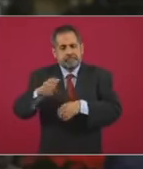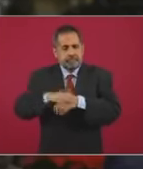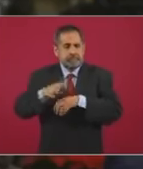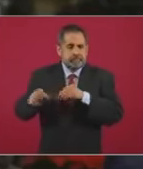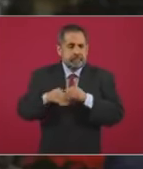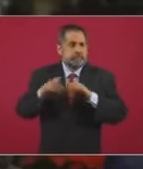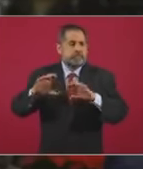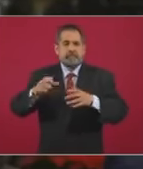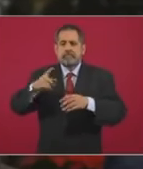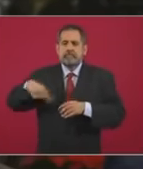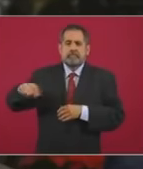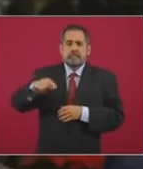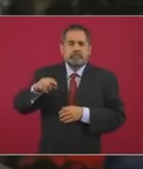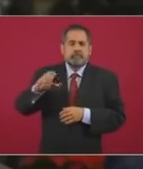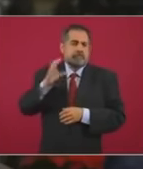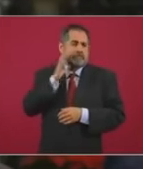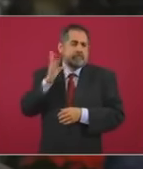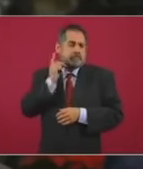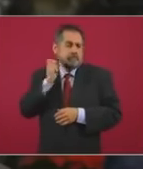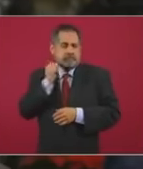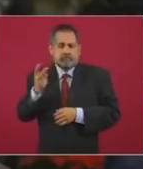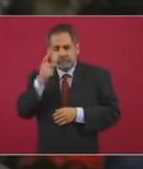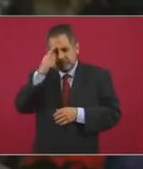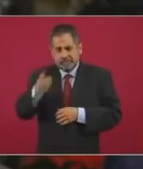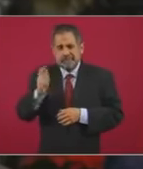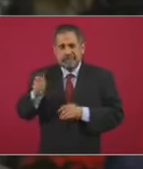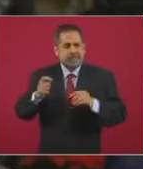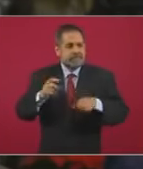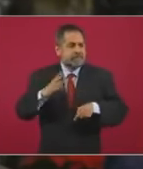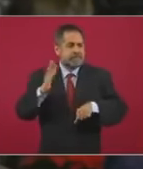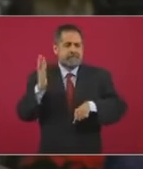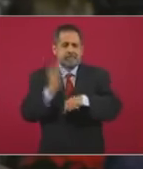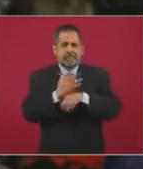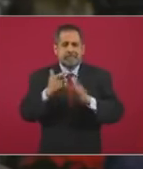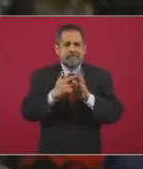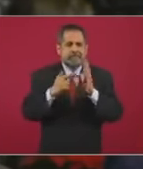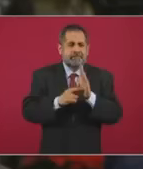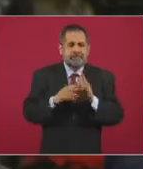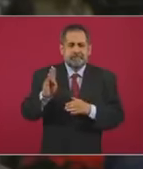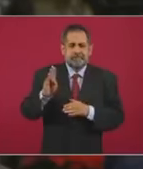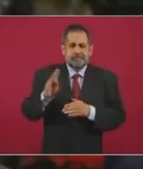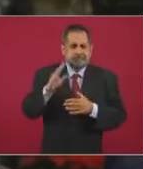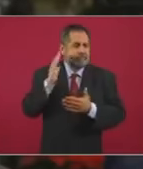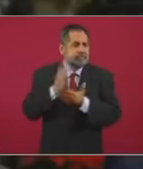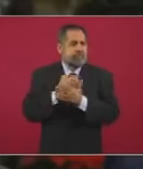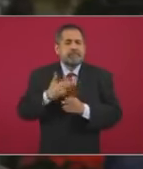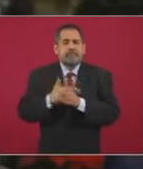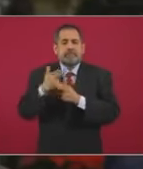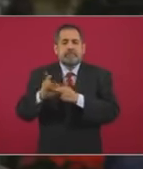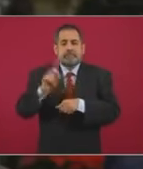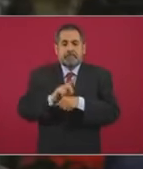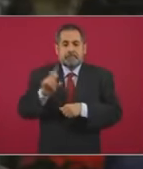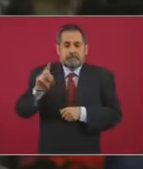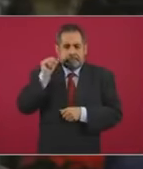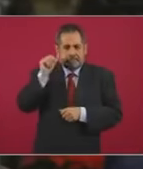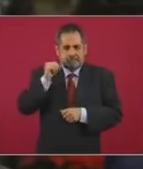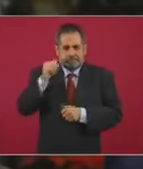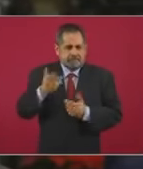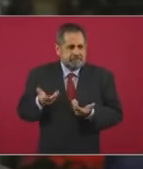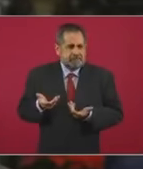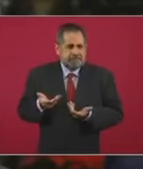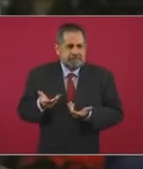Congreso de la Unión, al Poder Legislativo, para despenalizar el uso de la cannabis. Es hasta el 30 de abril. En todo